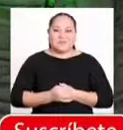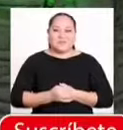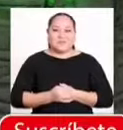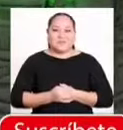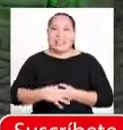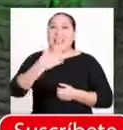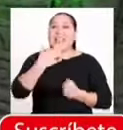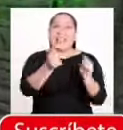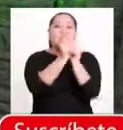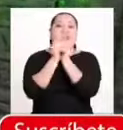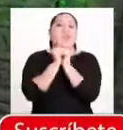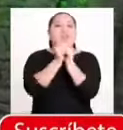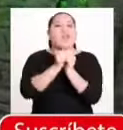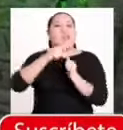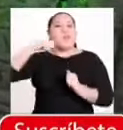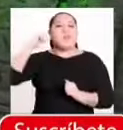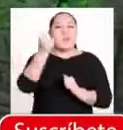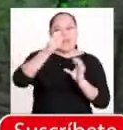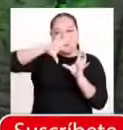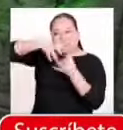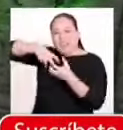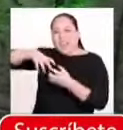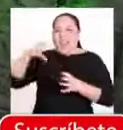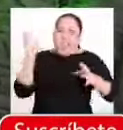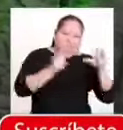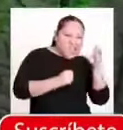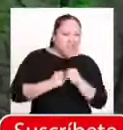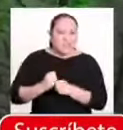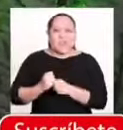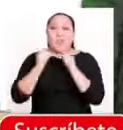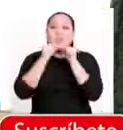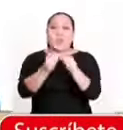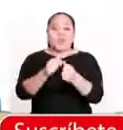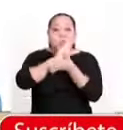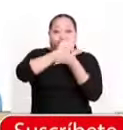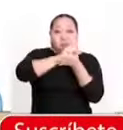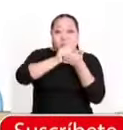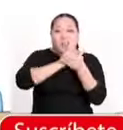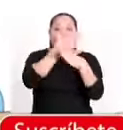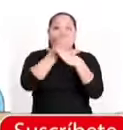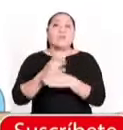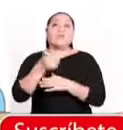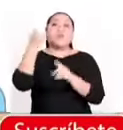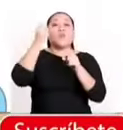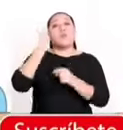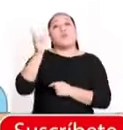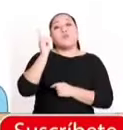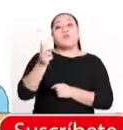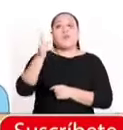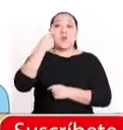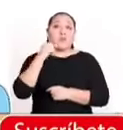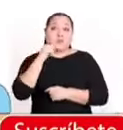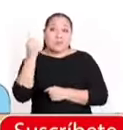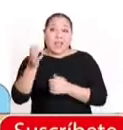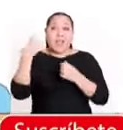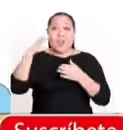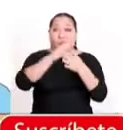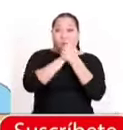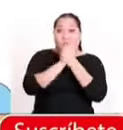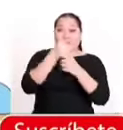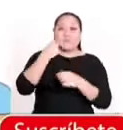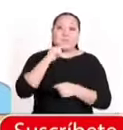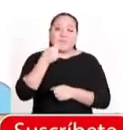¡Gracias por acompañarnos en el mágico mundo de DECAO! Sigan tomando apuntes y compártanlo con sus profesoras, profesores, compañeras,